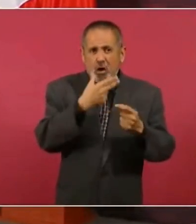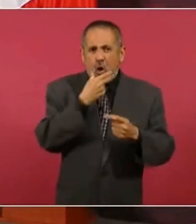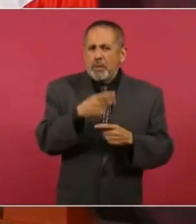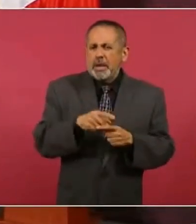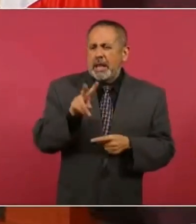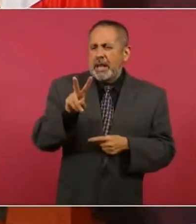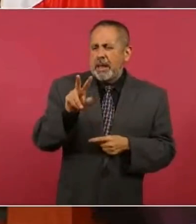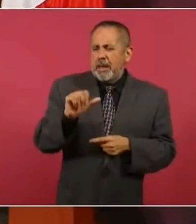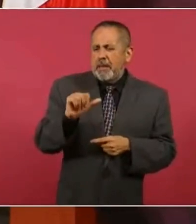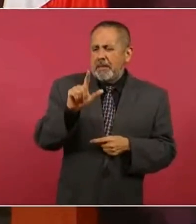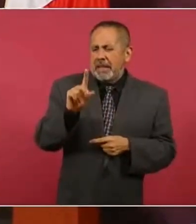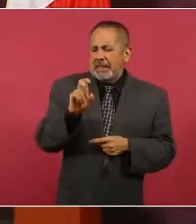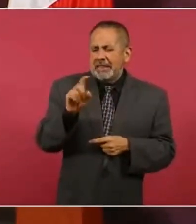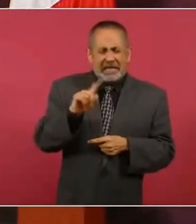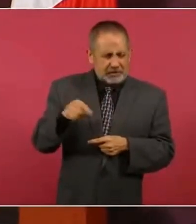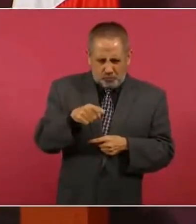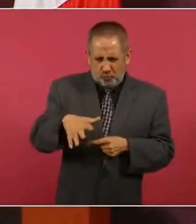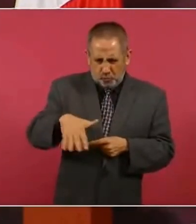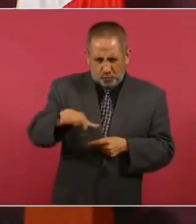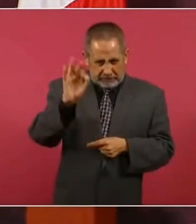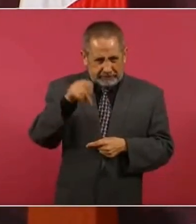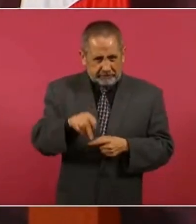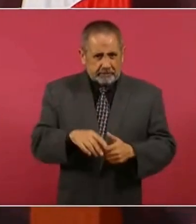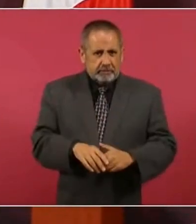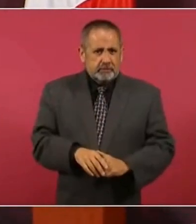Valdés, búscalo.